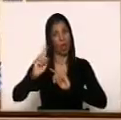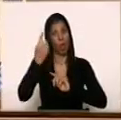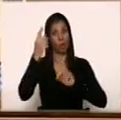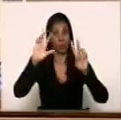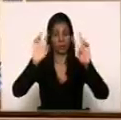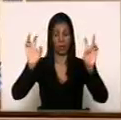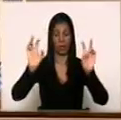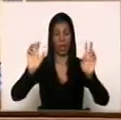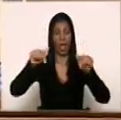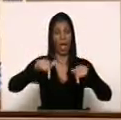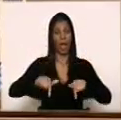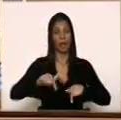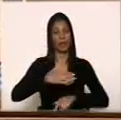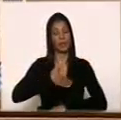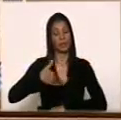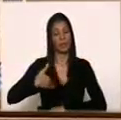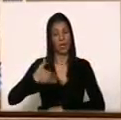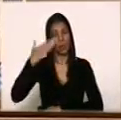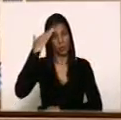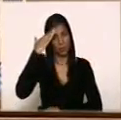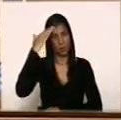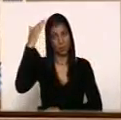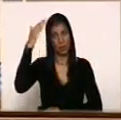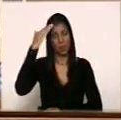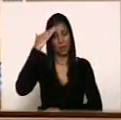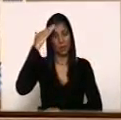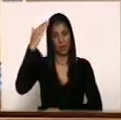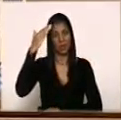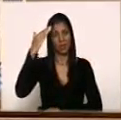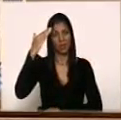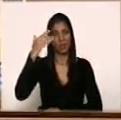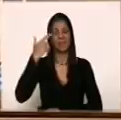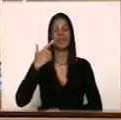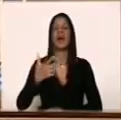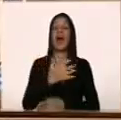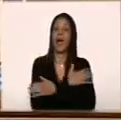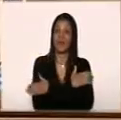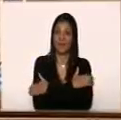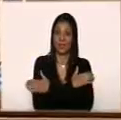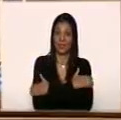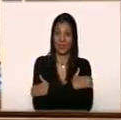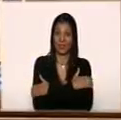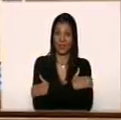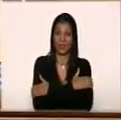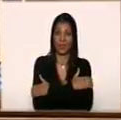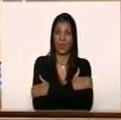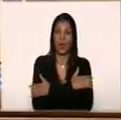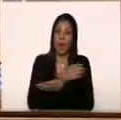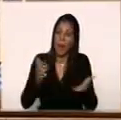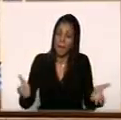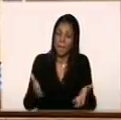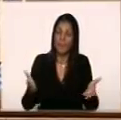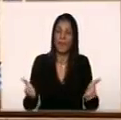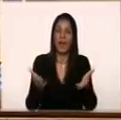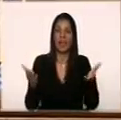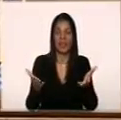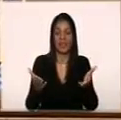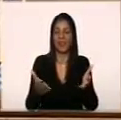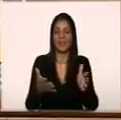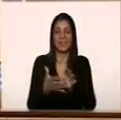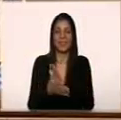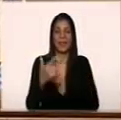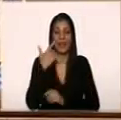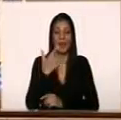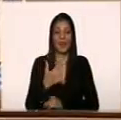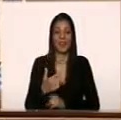le enviemos un saludo solidario, un abrazo y un impulso vital a esa